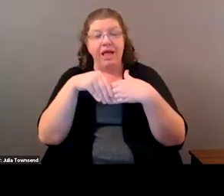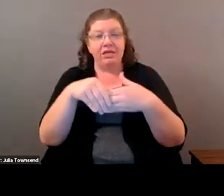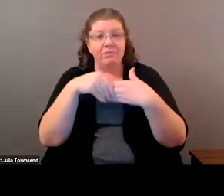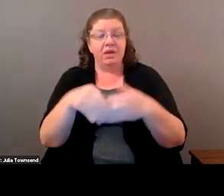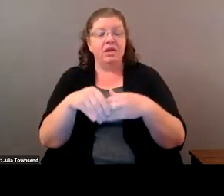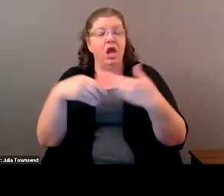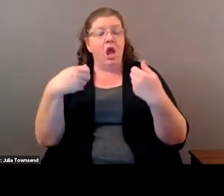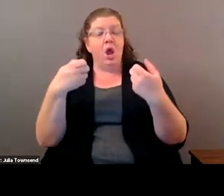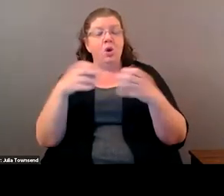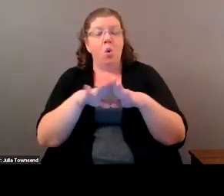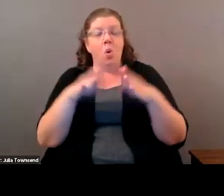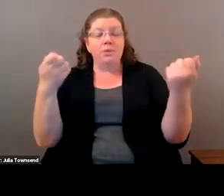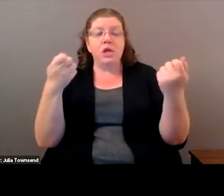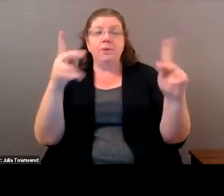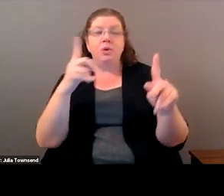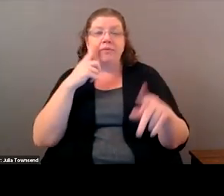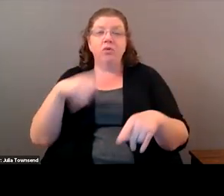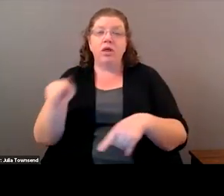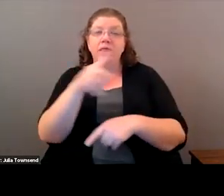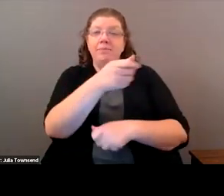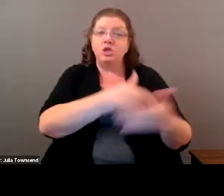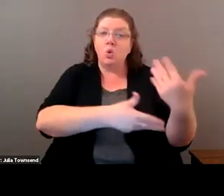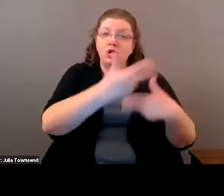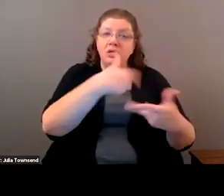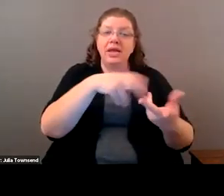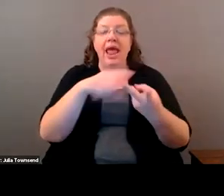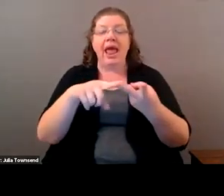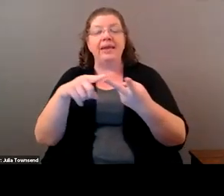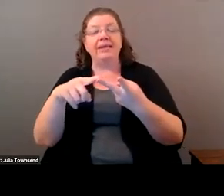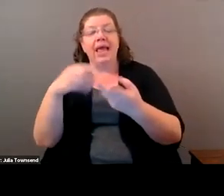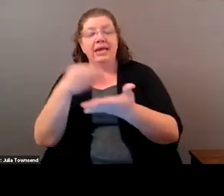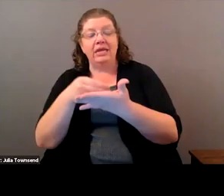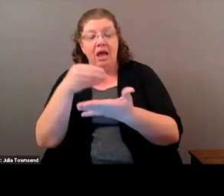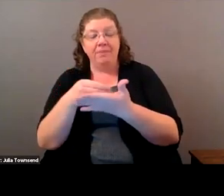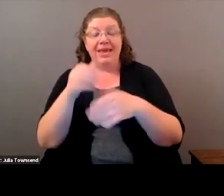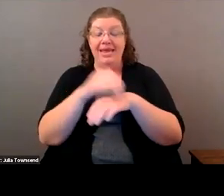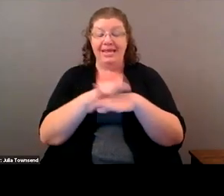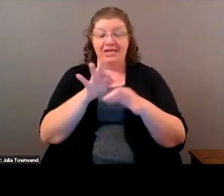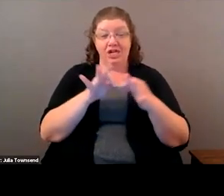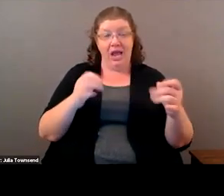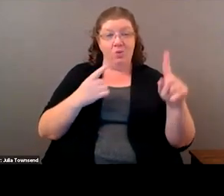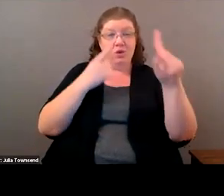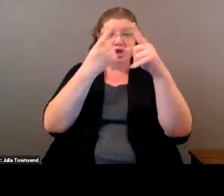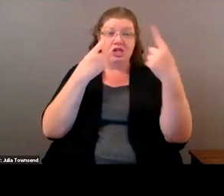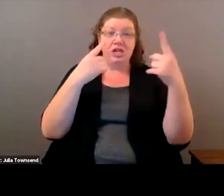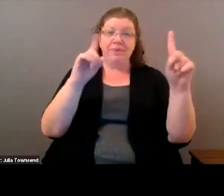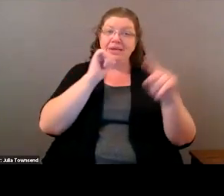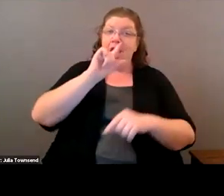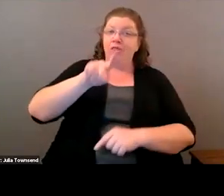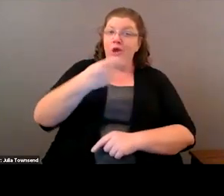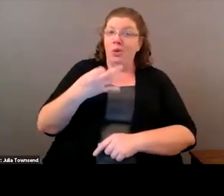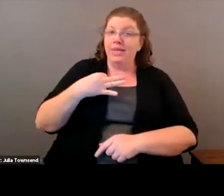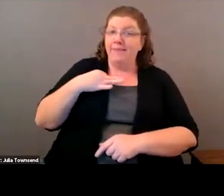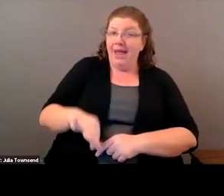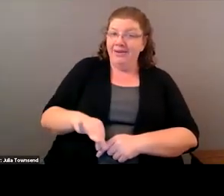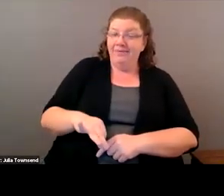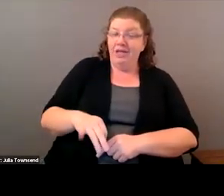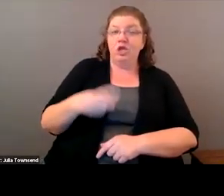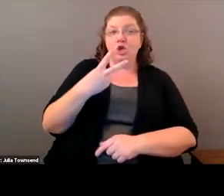oportunidades socio emocionalmente y económicamente el rendimiento en el inglés por supuesto no es solamente el